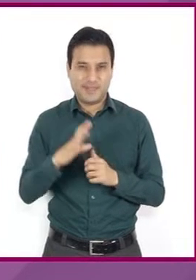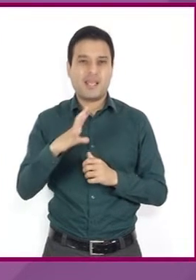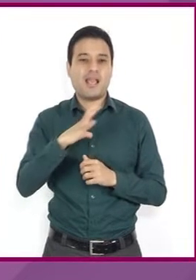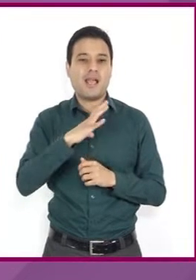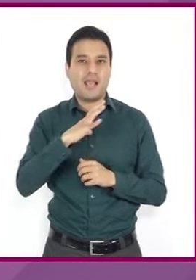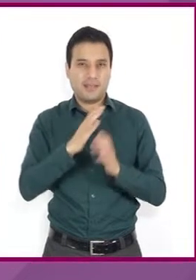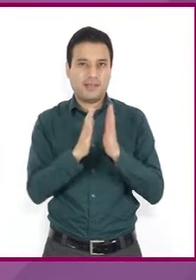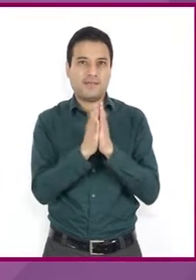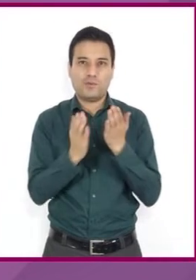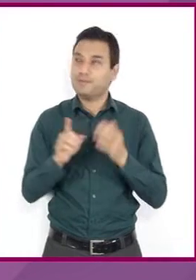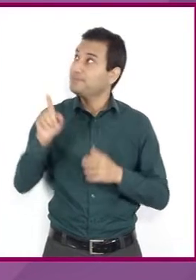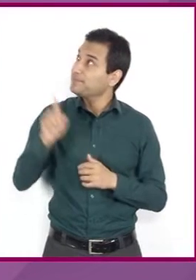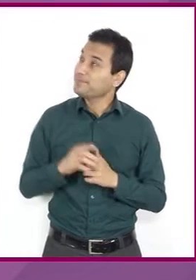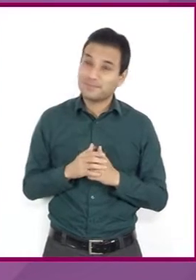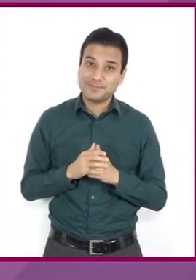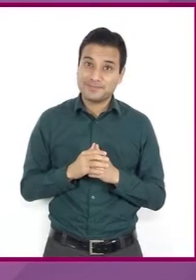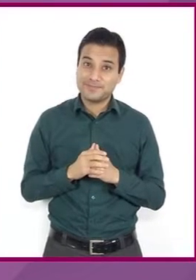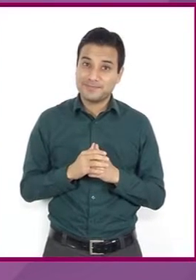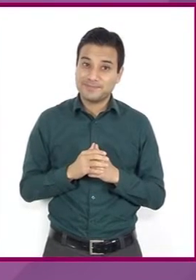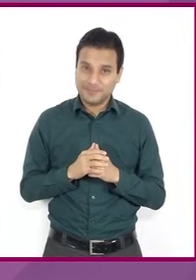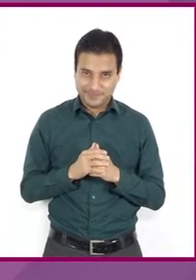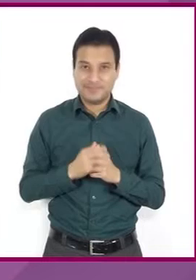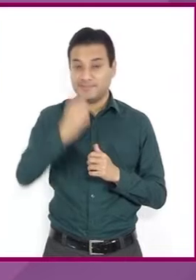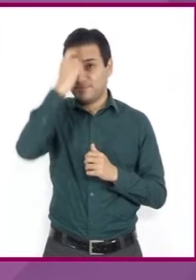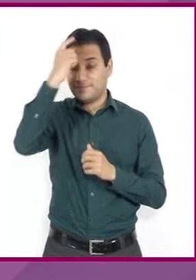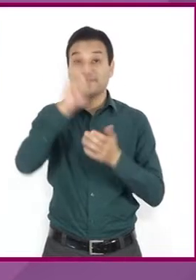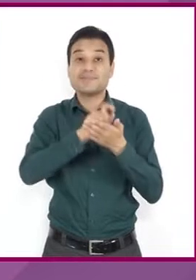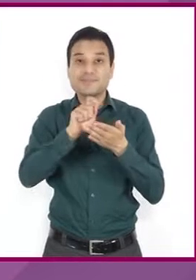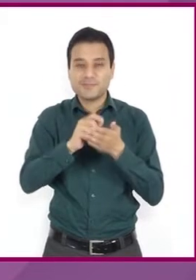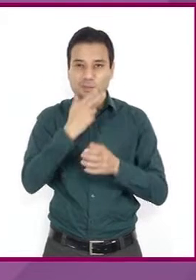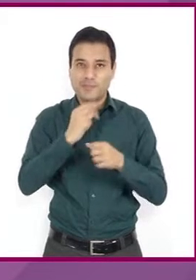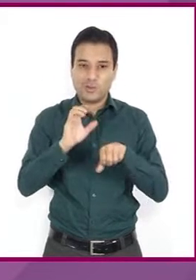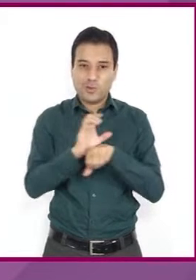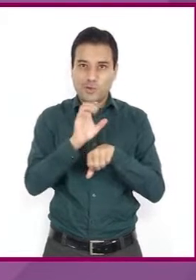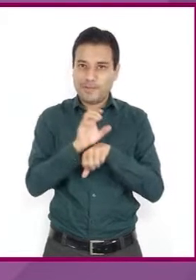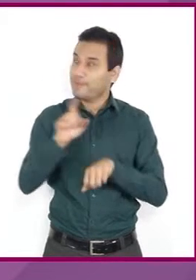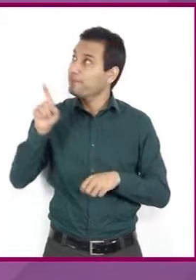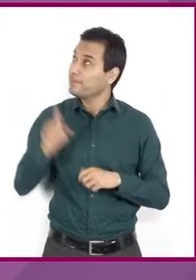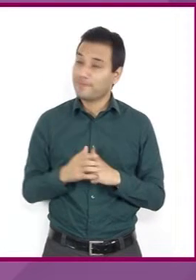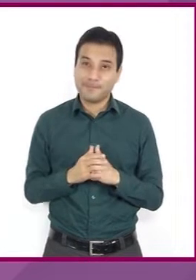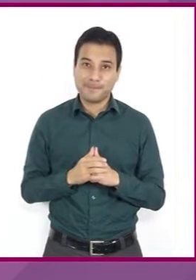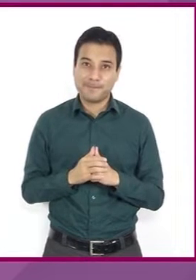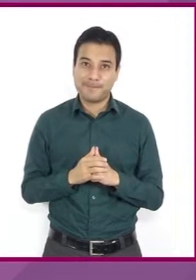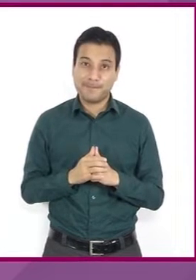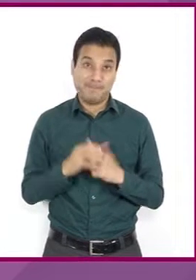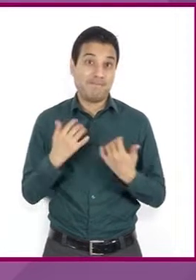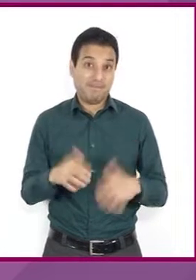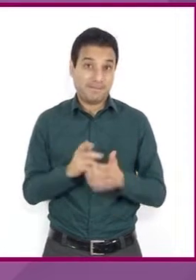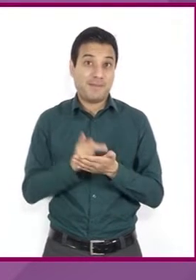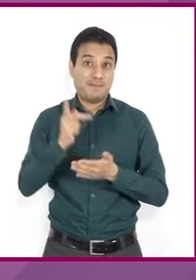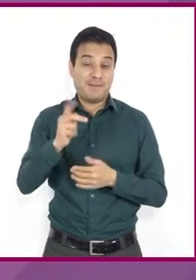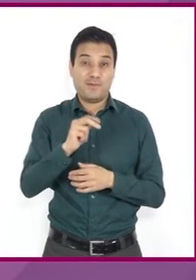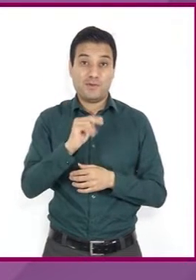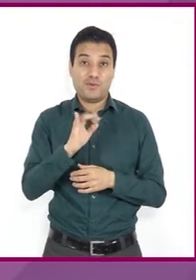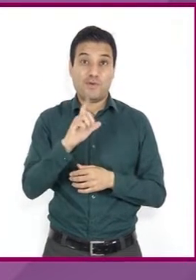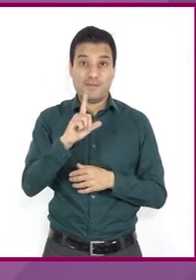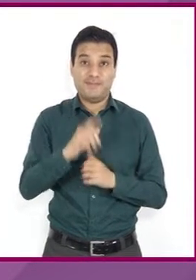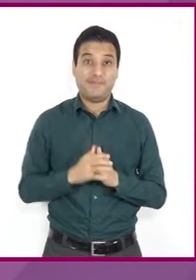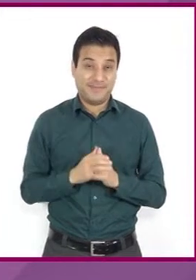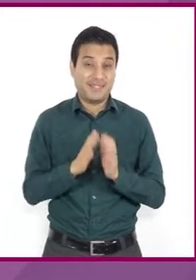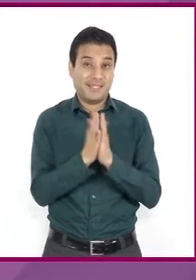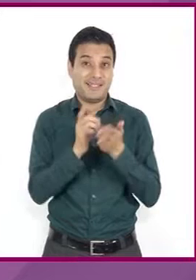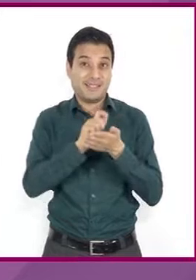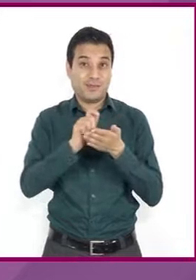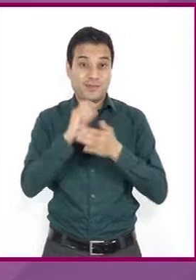publica 100 años de soledad, del colombiano Gabriel García Márquez, otro ganador del Nobel de Literatura